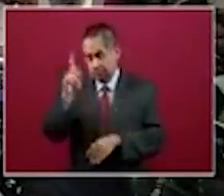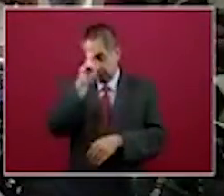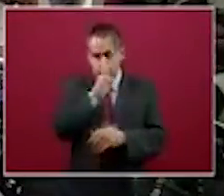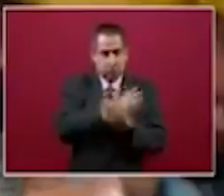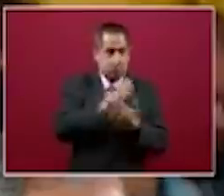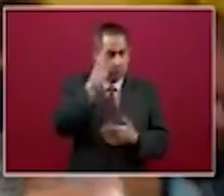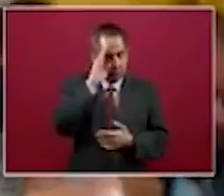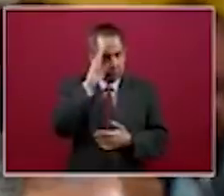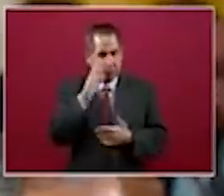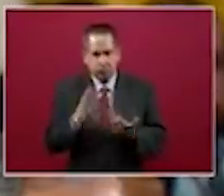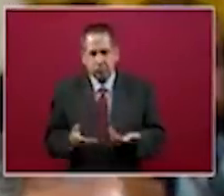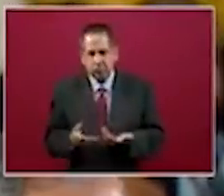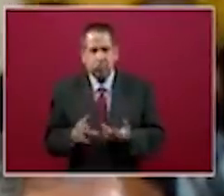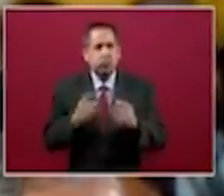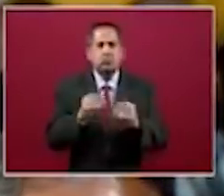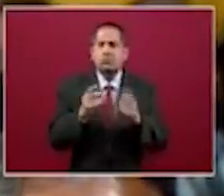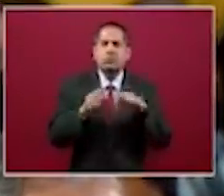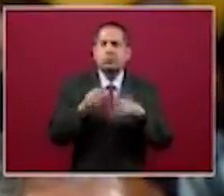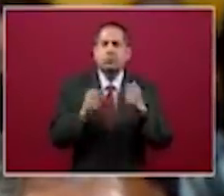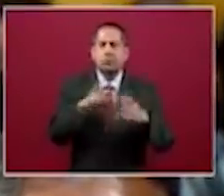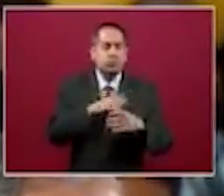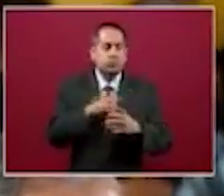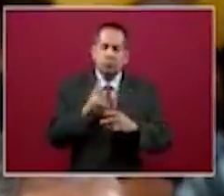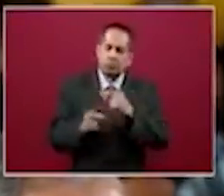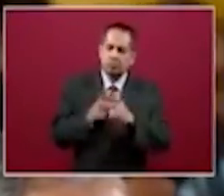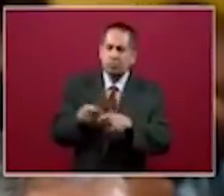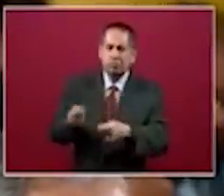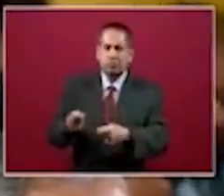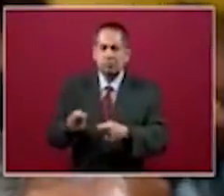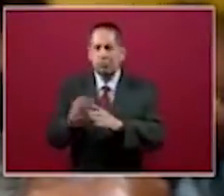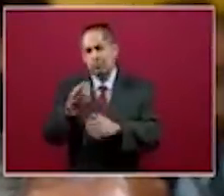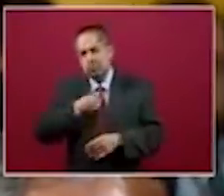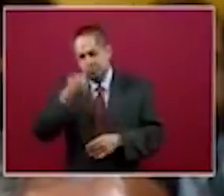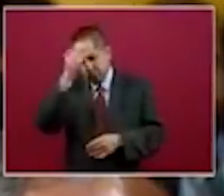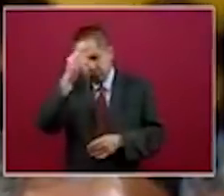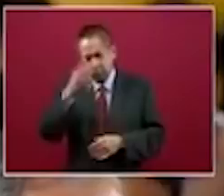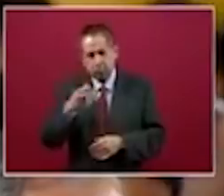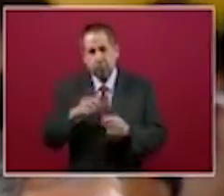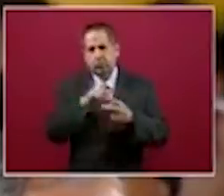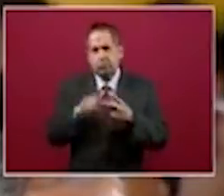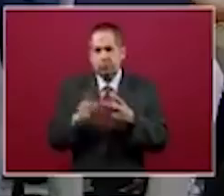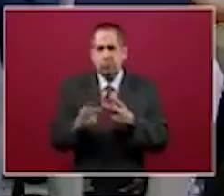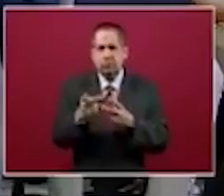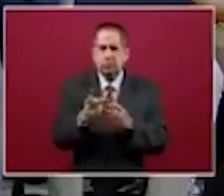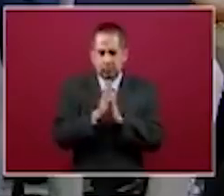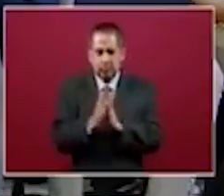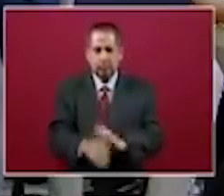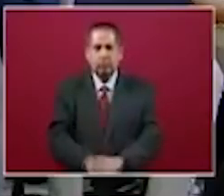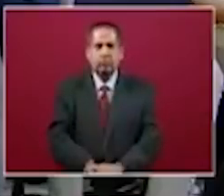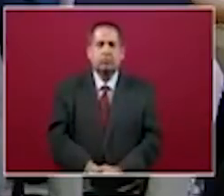que necesitan o que no tienen acceso al crédito. Quisiera que me diera esa opinión y ahorita le hago otra pregunta, por